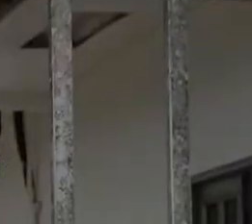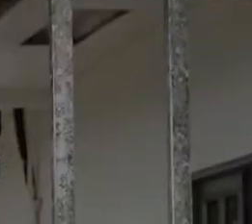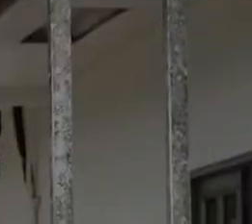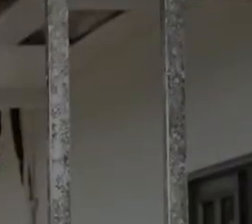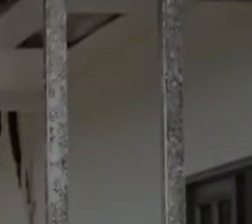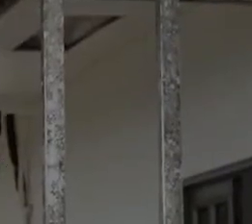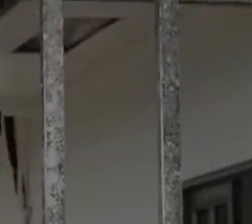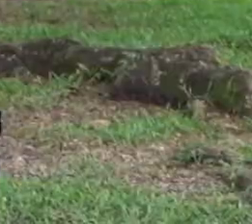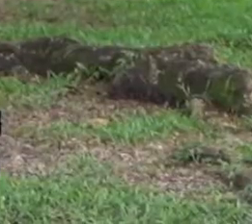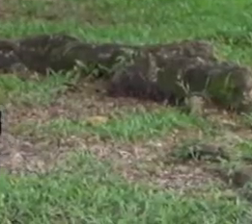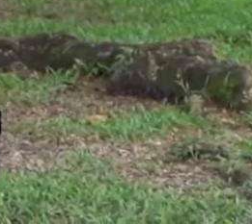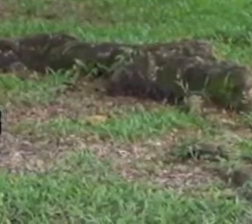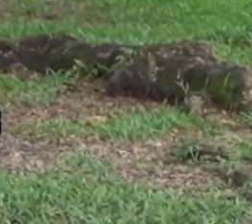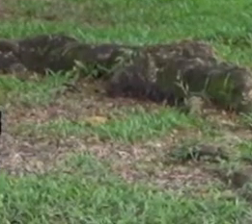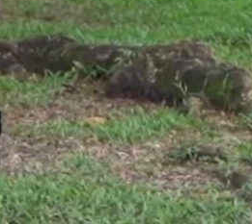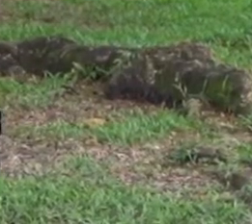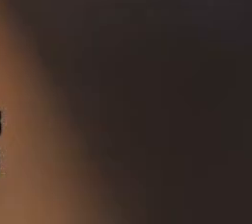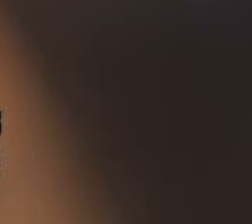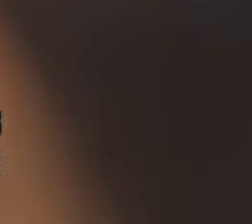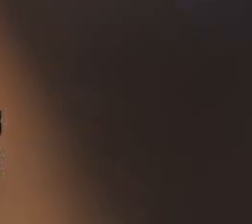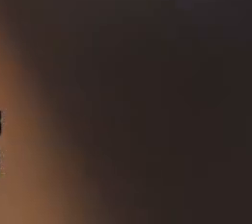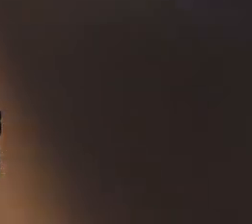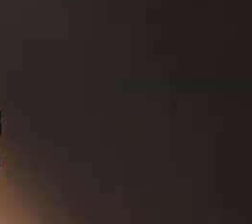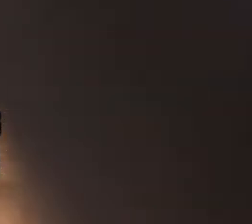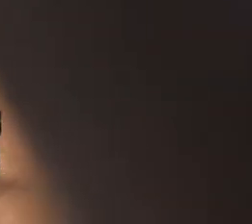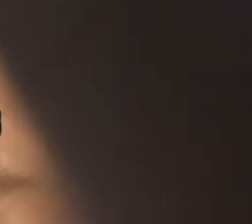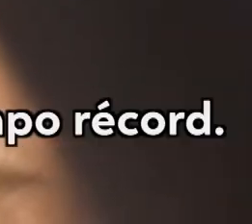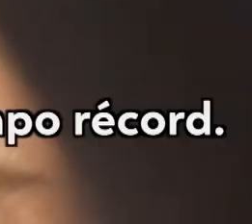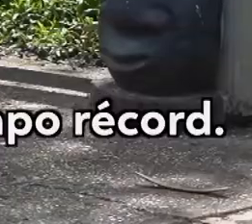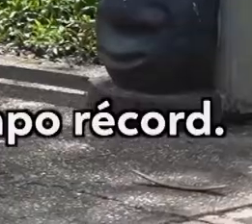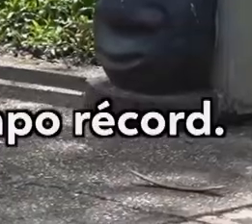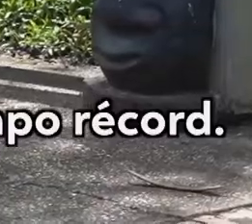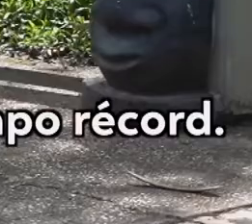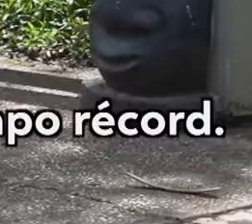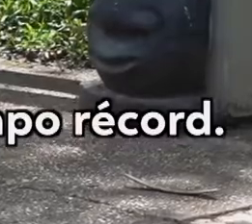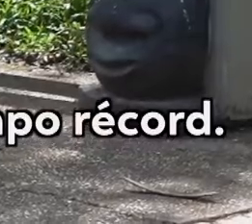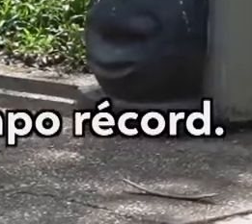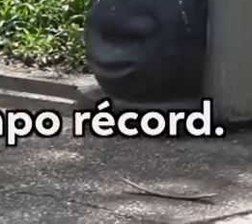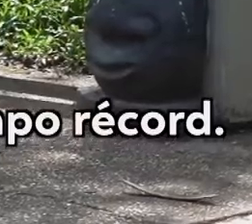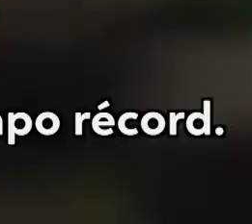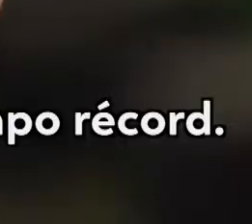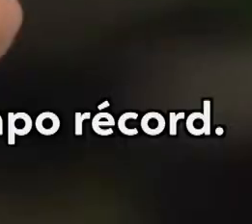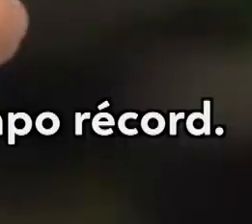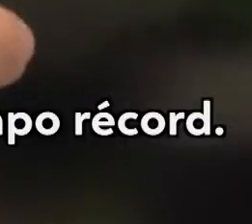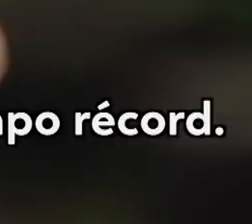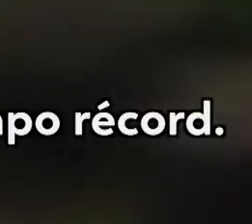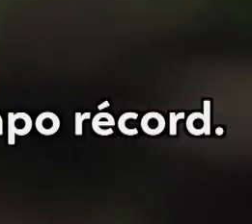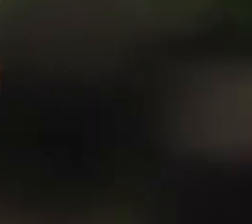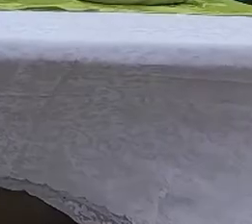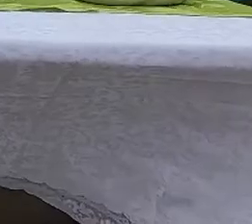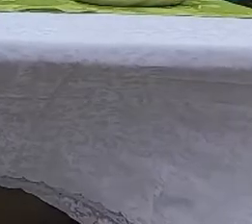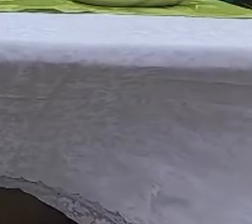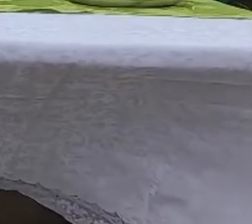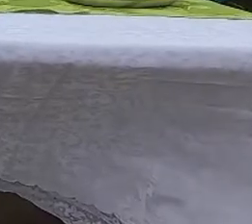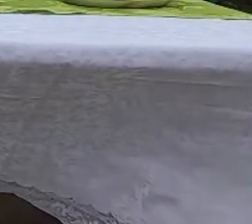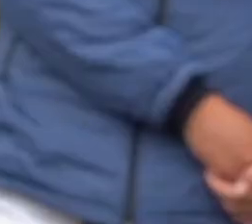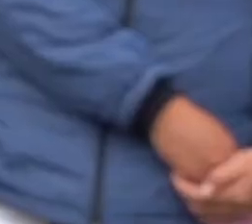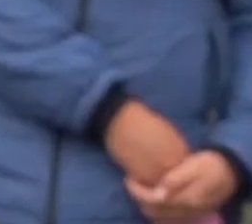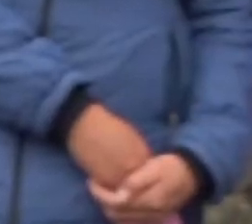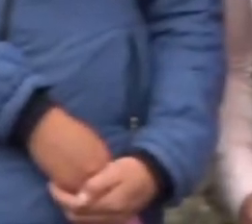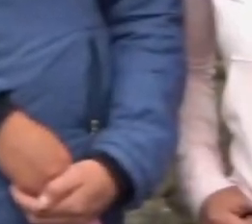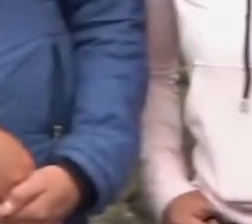Serán 250 zonas digitales que se sumarán a las 300 que ya estamos conectando en tiempo récord.